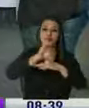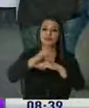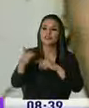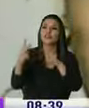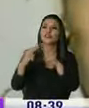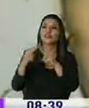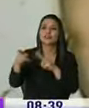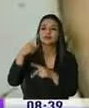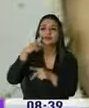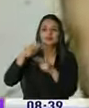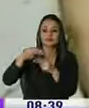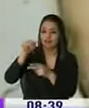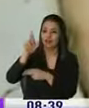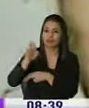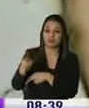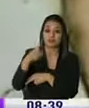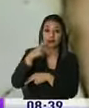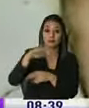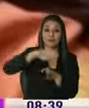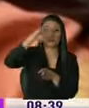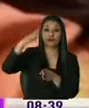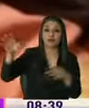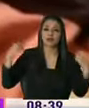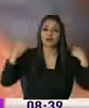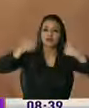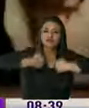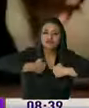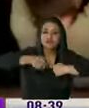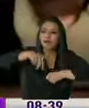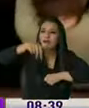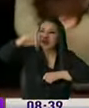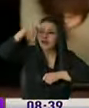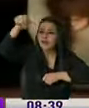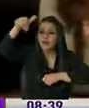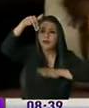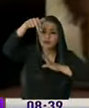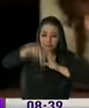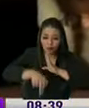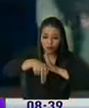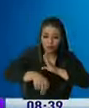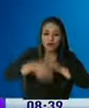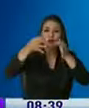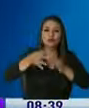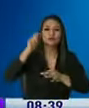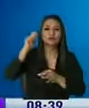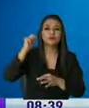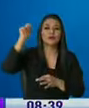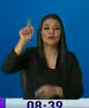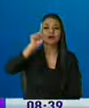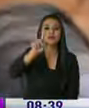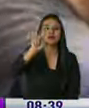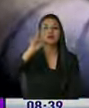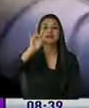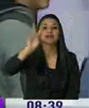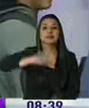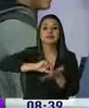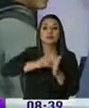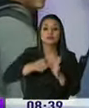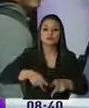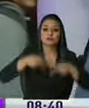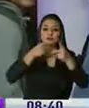Ralston, un montañista estadounidense quien es reconocido por la película 127 minutos, un drama que retrata su historia de supervivencia.